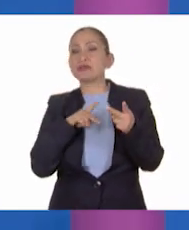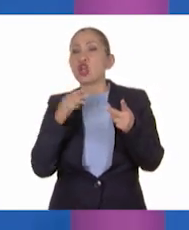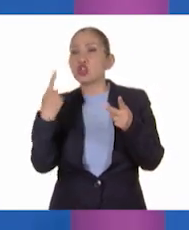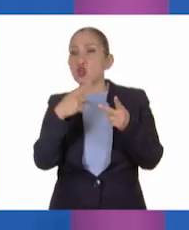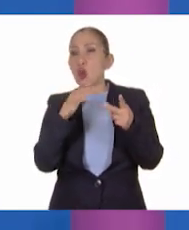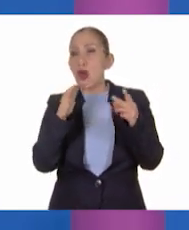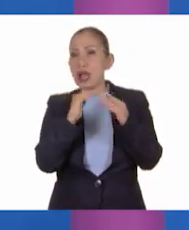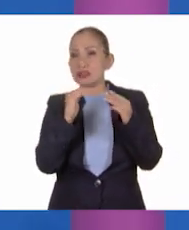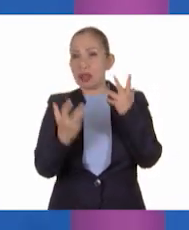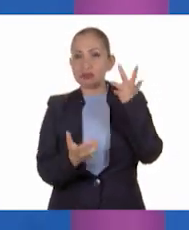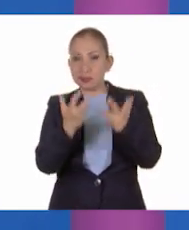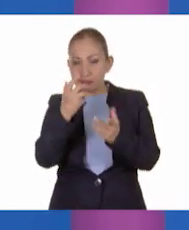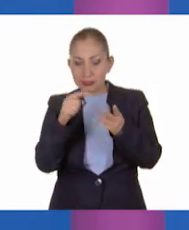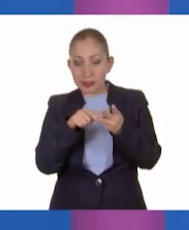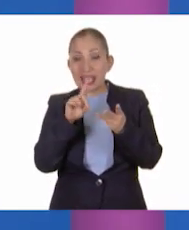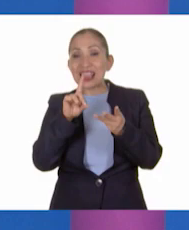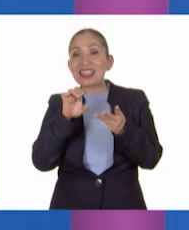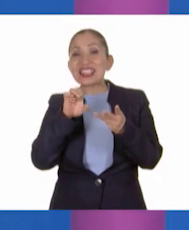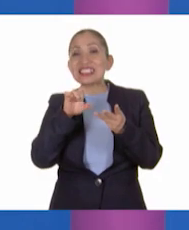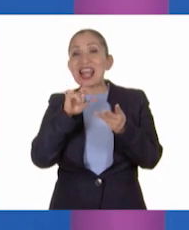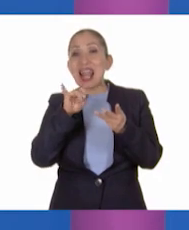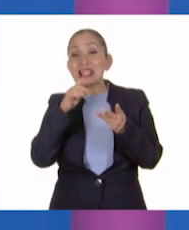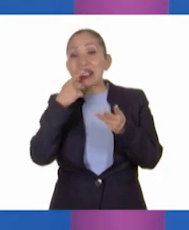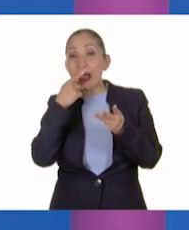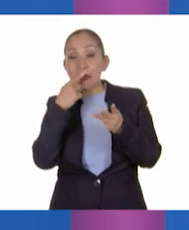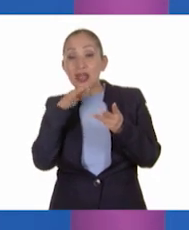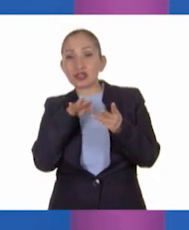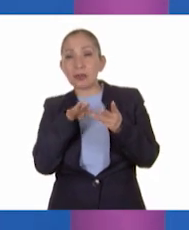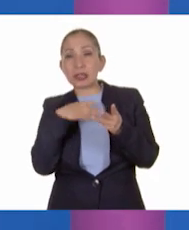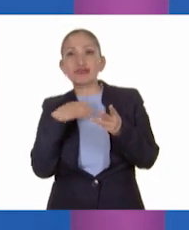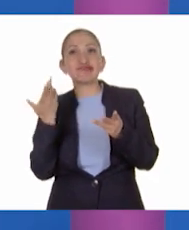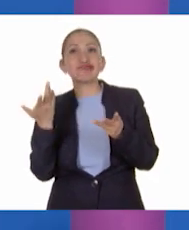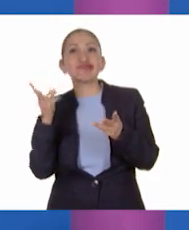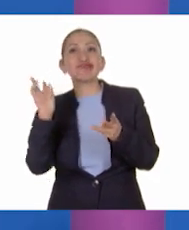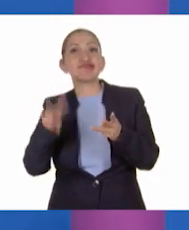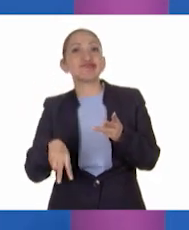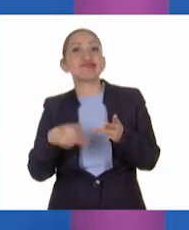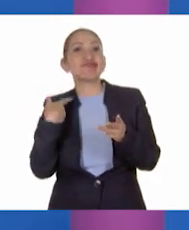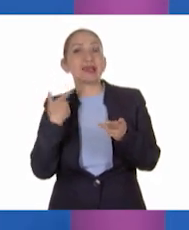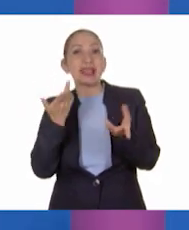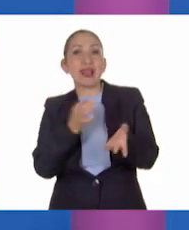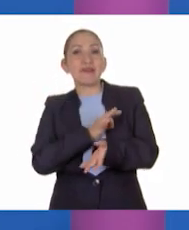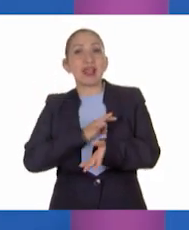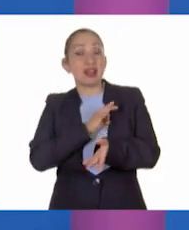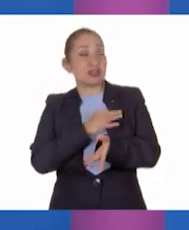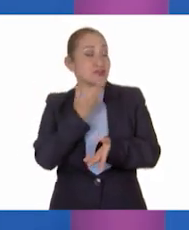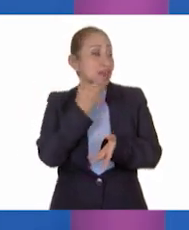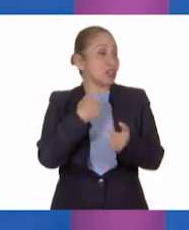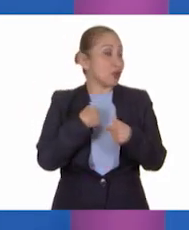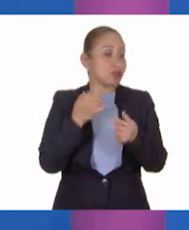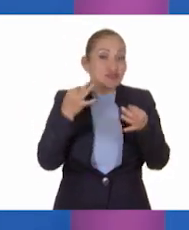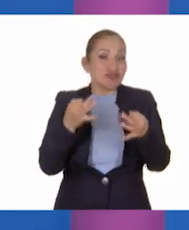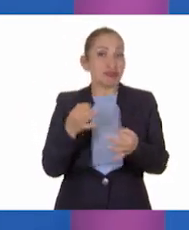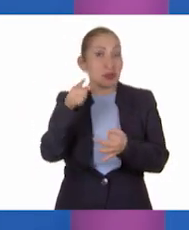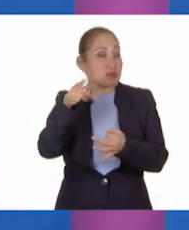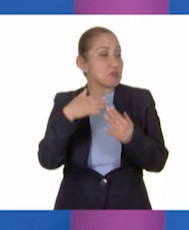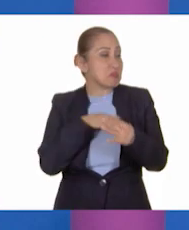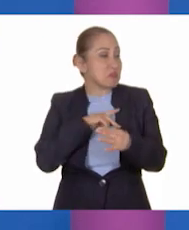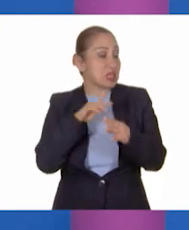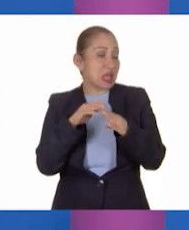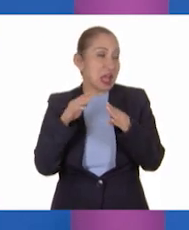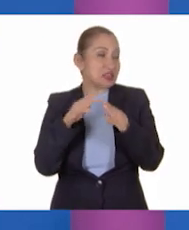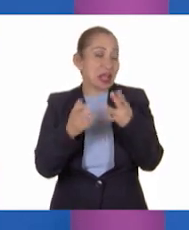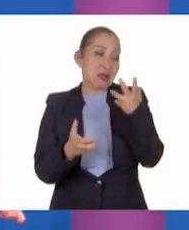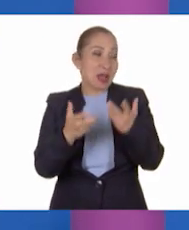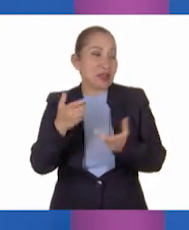se está incendiando y en el desenlace se refiere al irónico final en el que es felicitado por haber presentido que en efecto